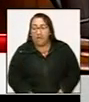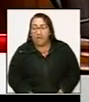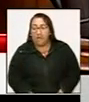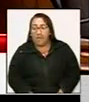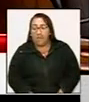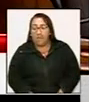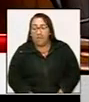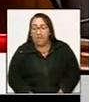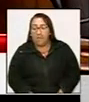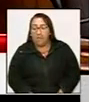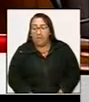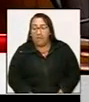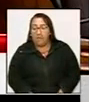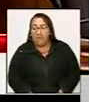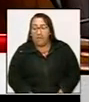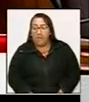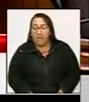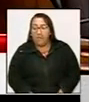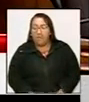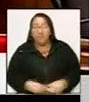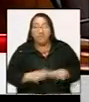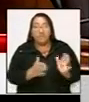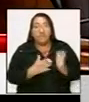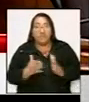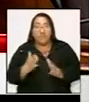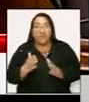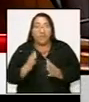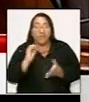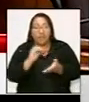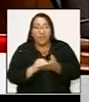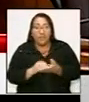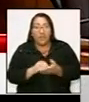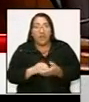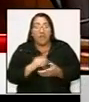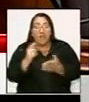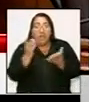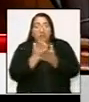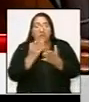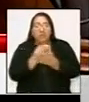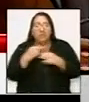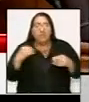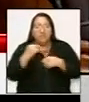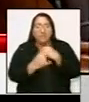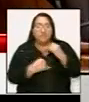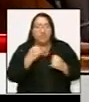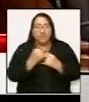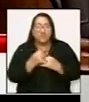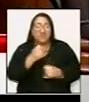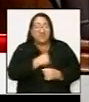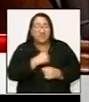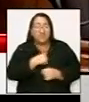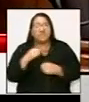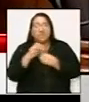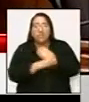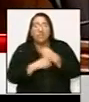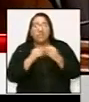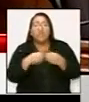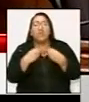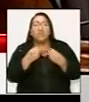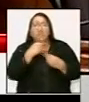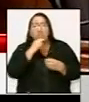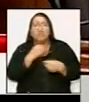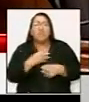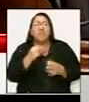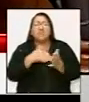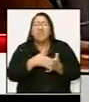Para concluir. Presidenta, se ha planteado y se ha identificado, hay estudios a nivel internacional y en el propio país, de cómo las mujeres son